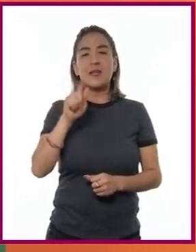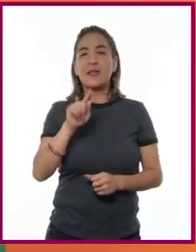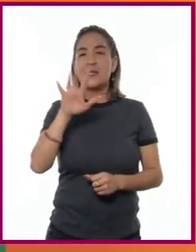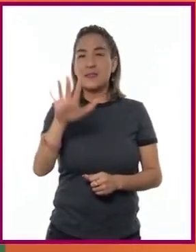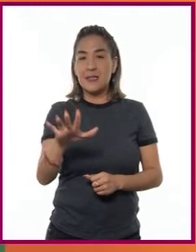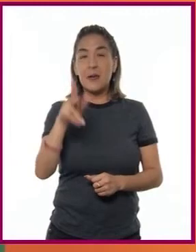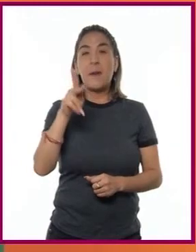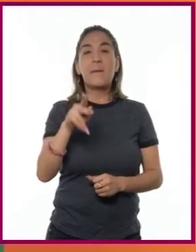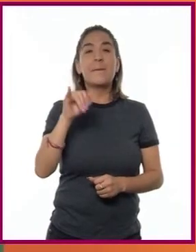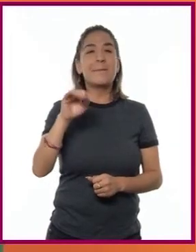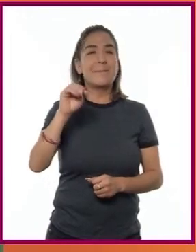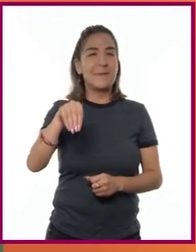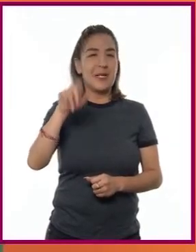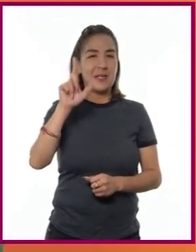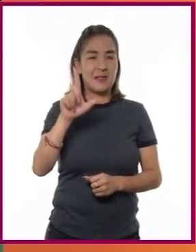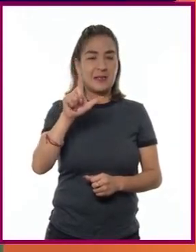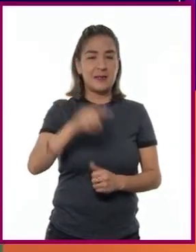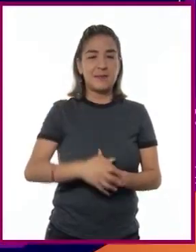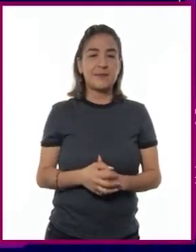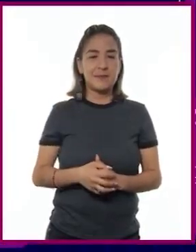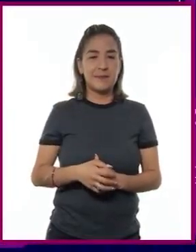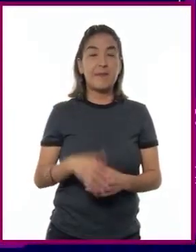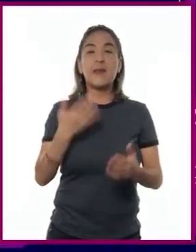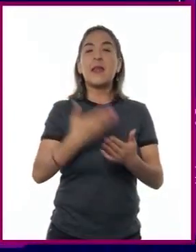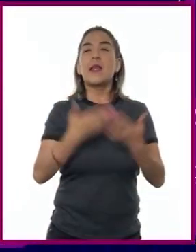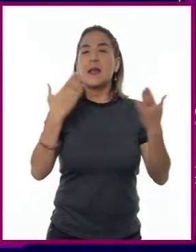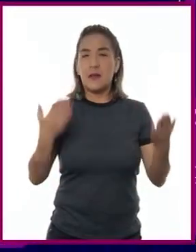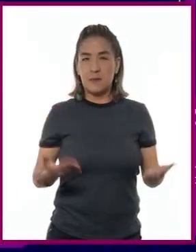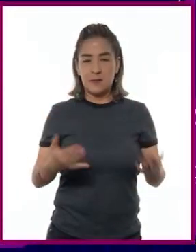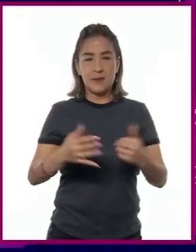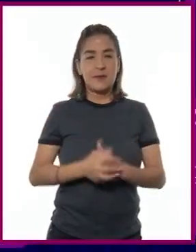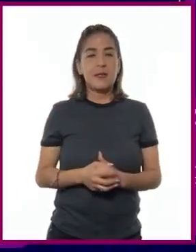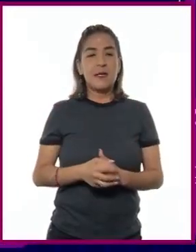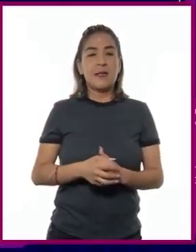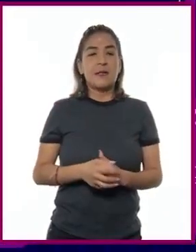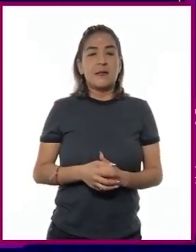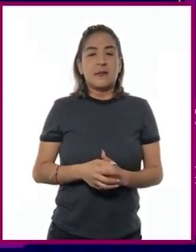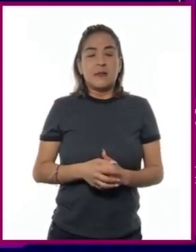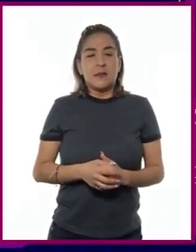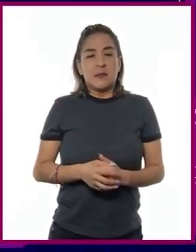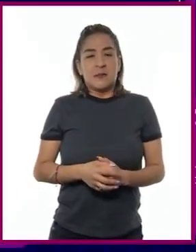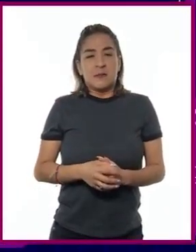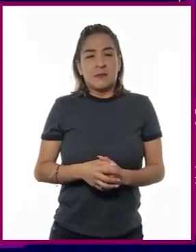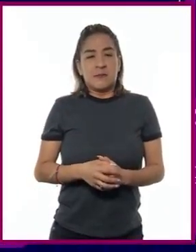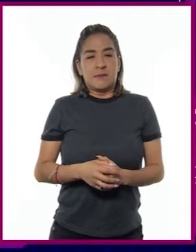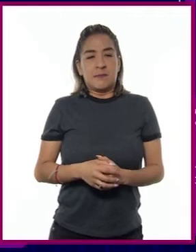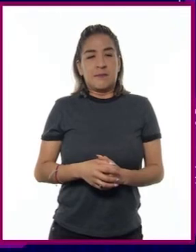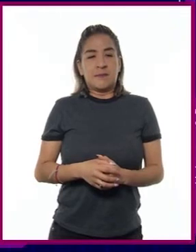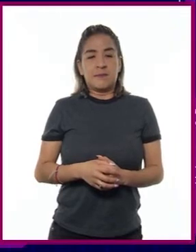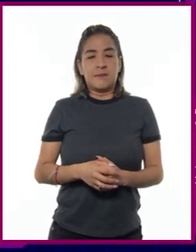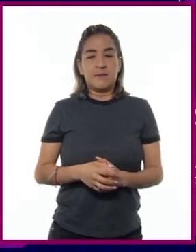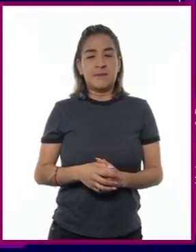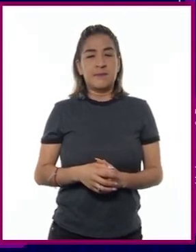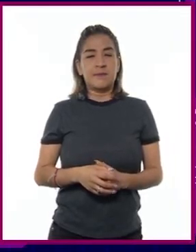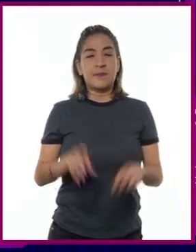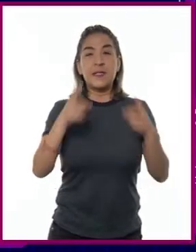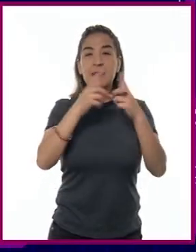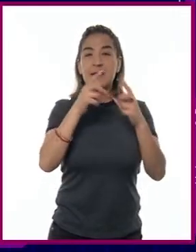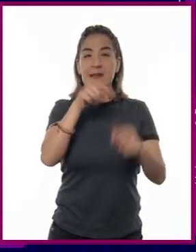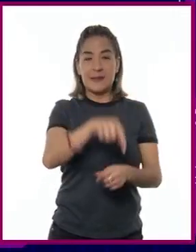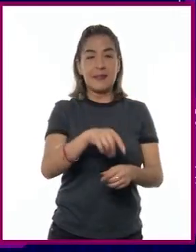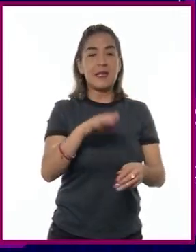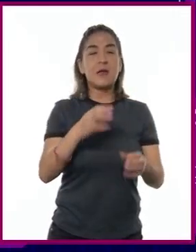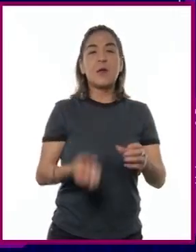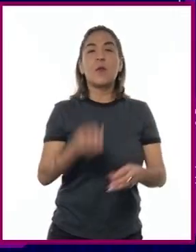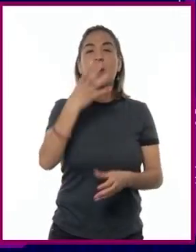93.75 pi mililitros. Ahora bien, para el recipiente cuyo radio de la base mide